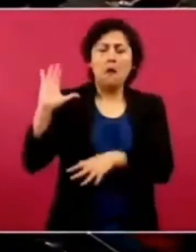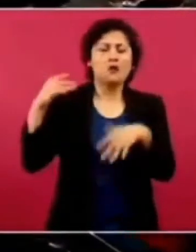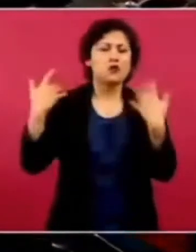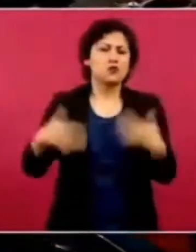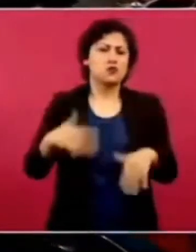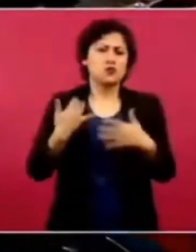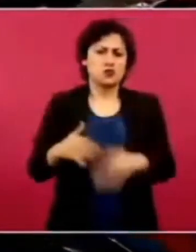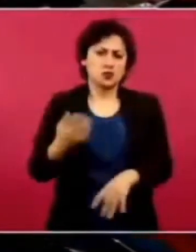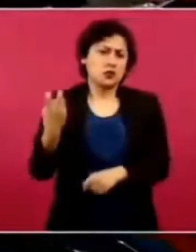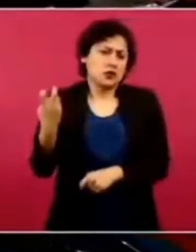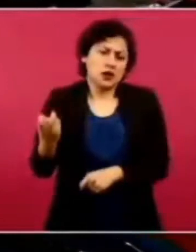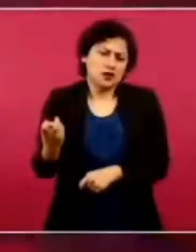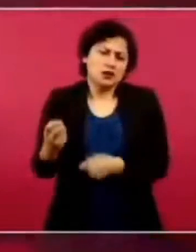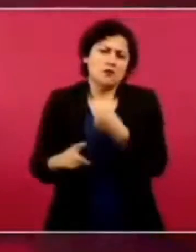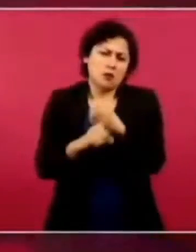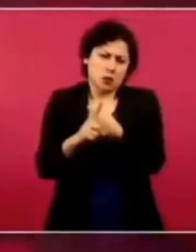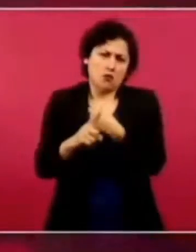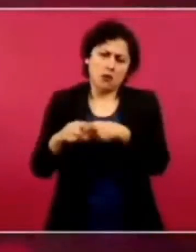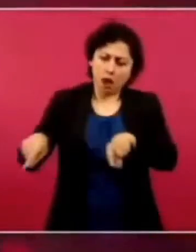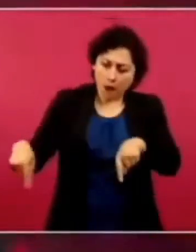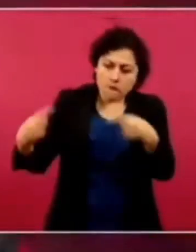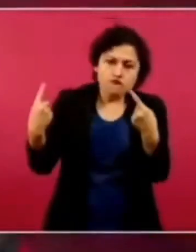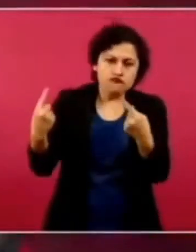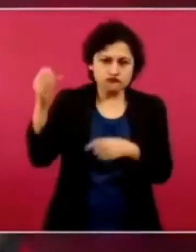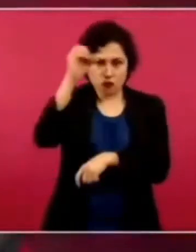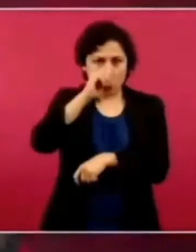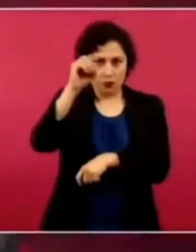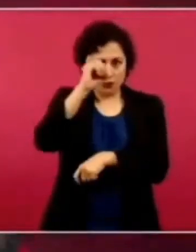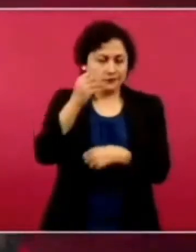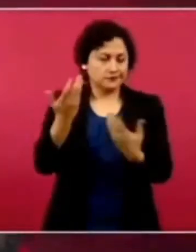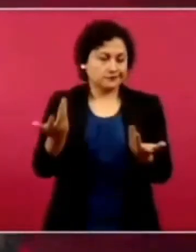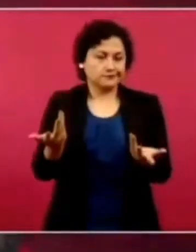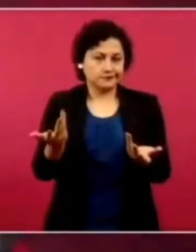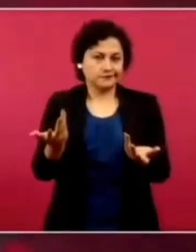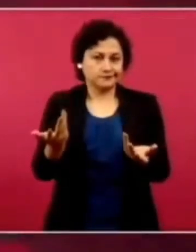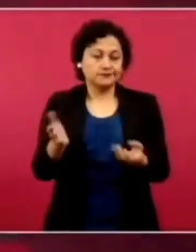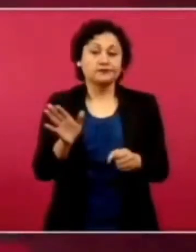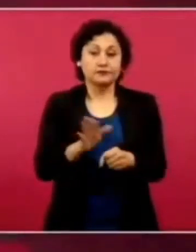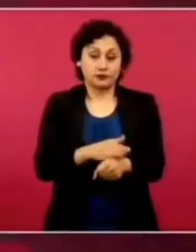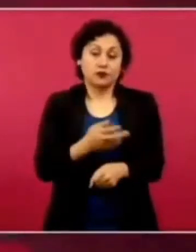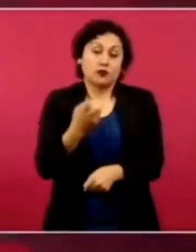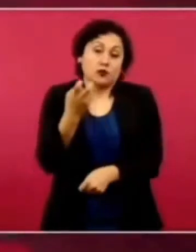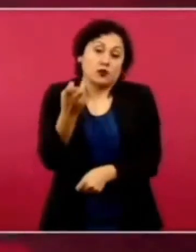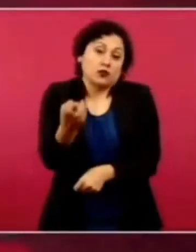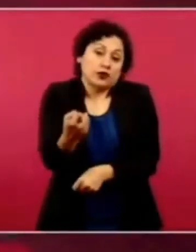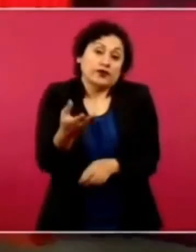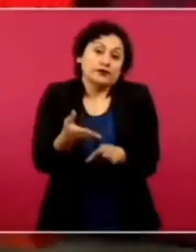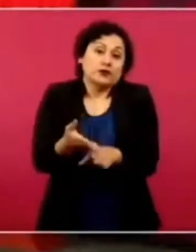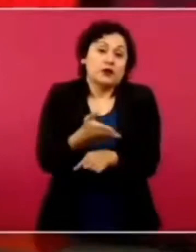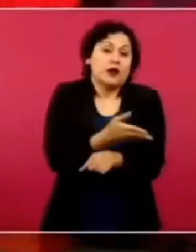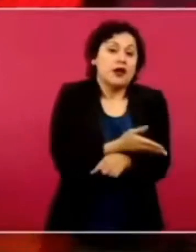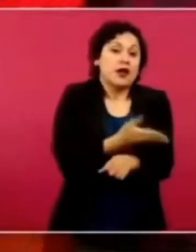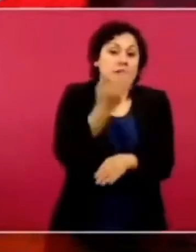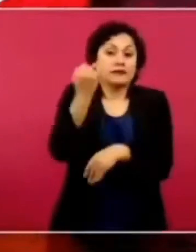eso es básicamente no por eso se quería hacer una reforma